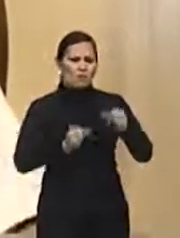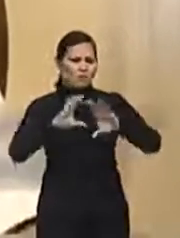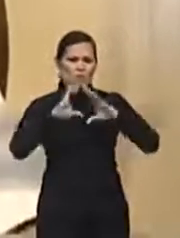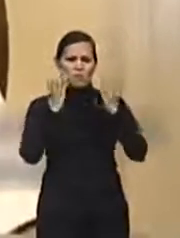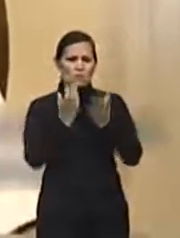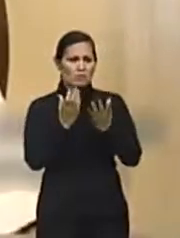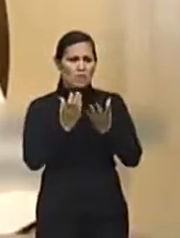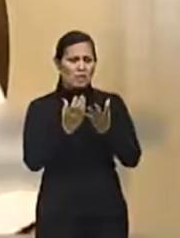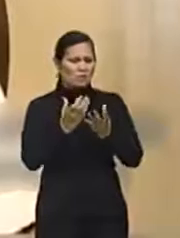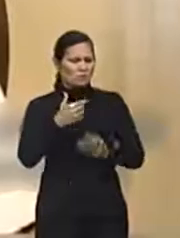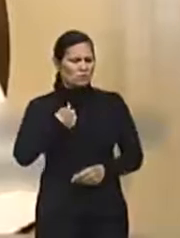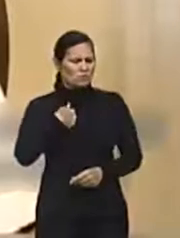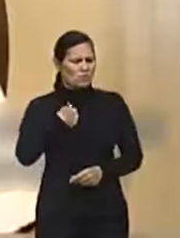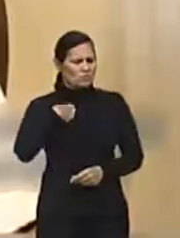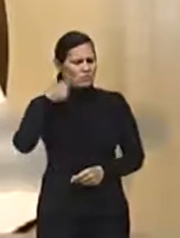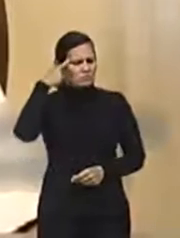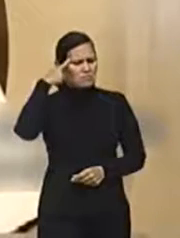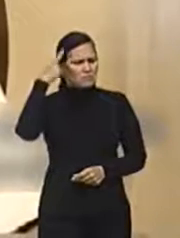que